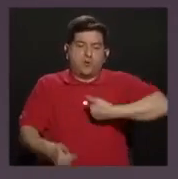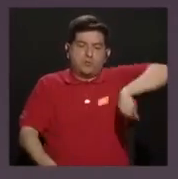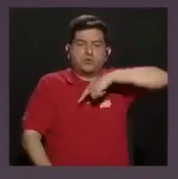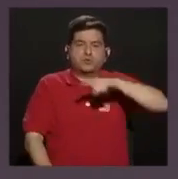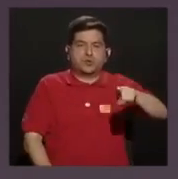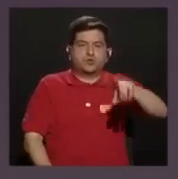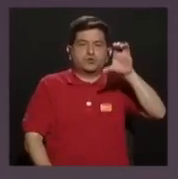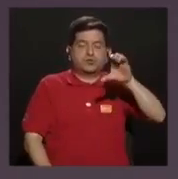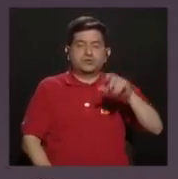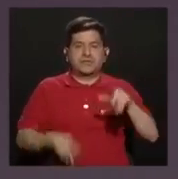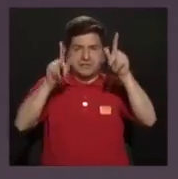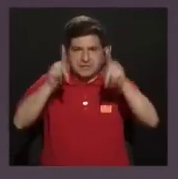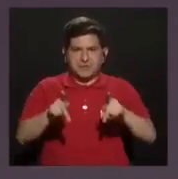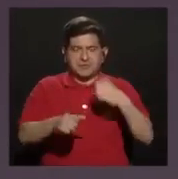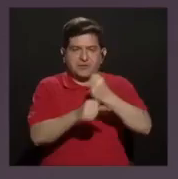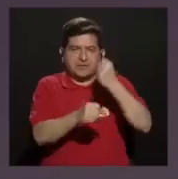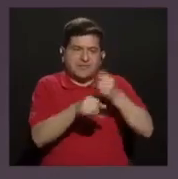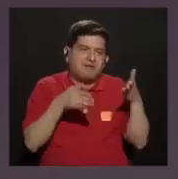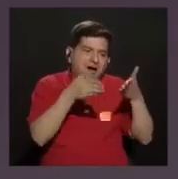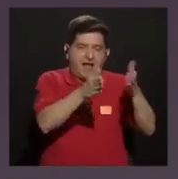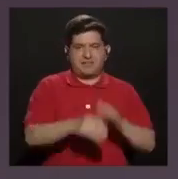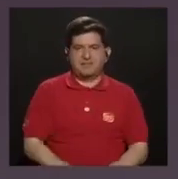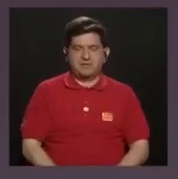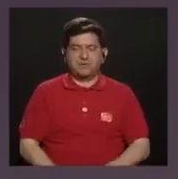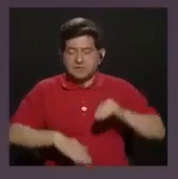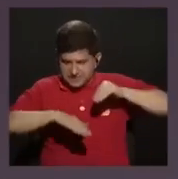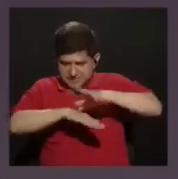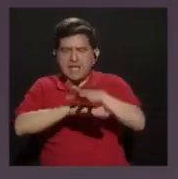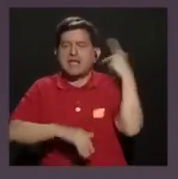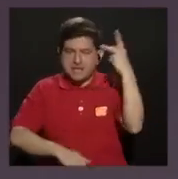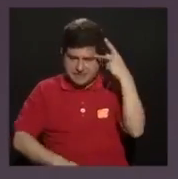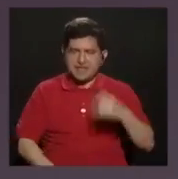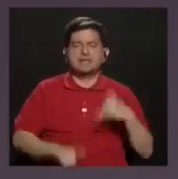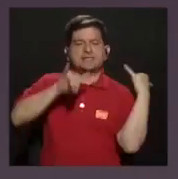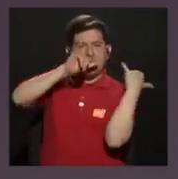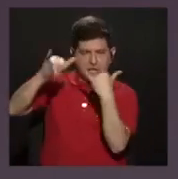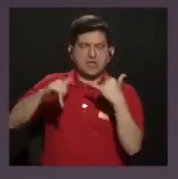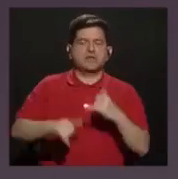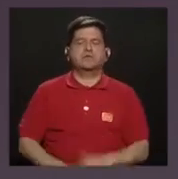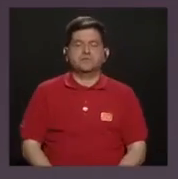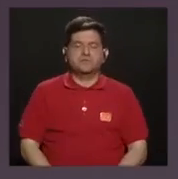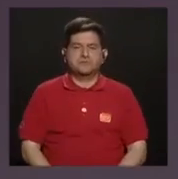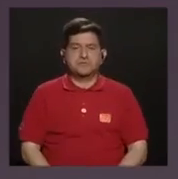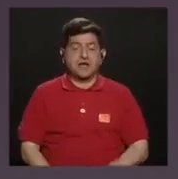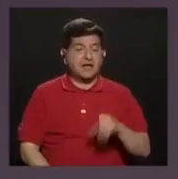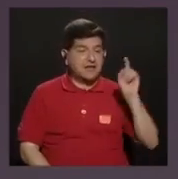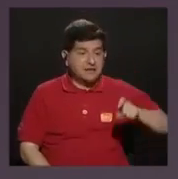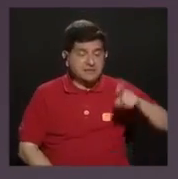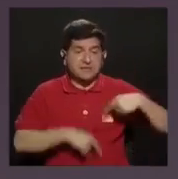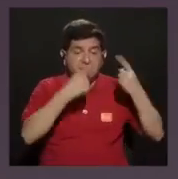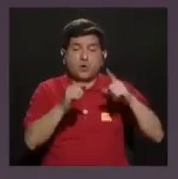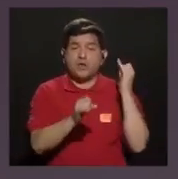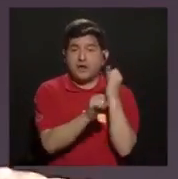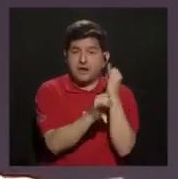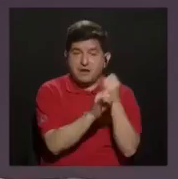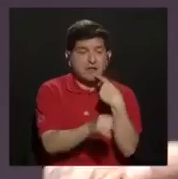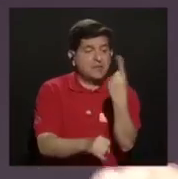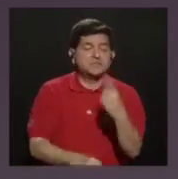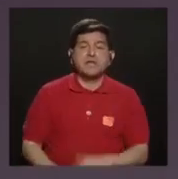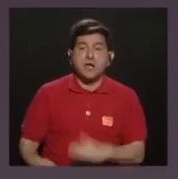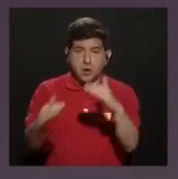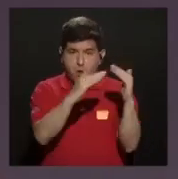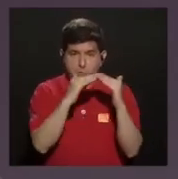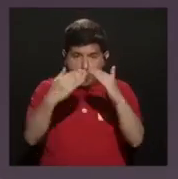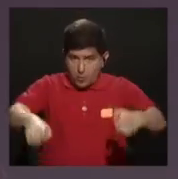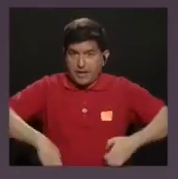200 en la calle? Entonces nuestro fuerte es la incidencia política, es esa denuncia, es tocar las puertas de las instituciones y decirle, mire, hay una población